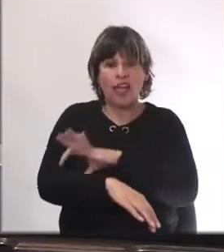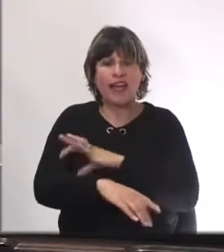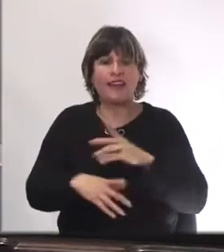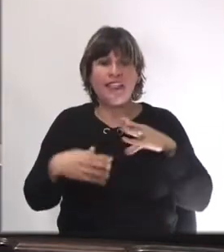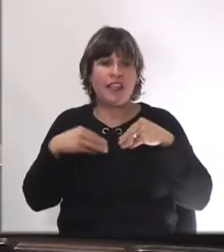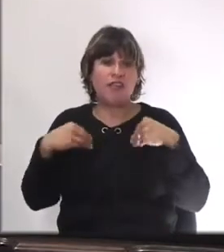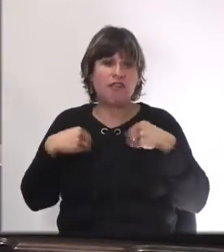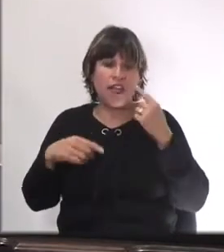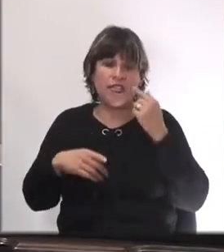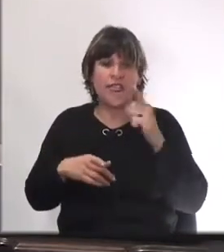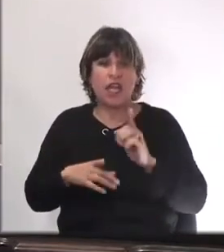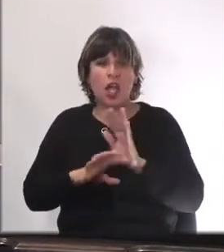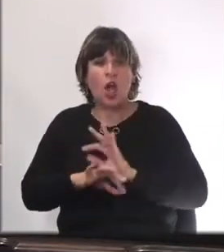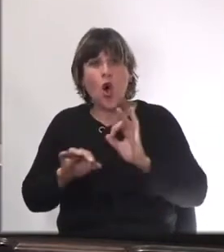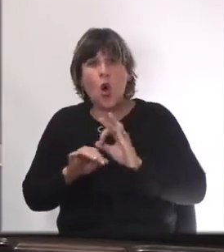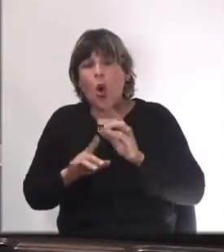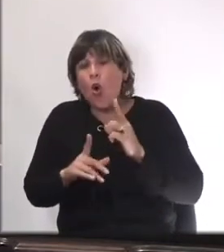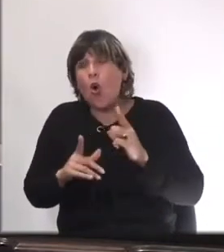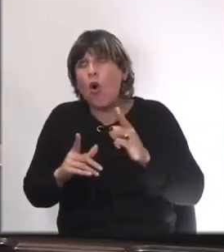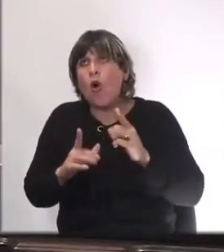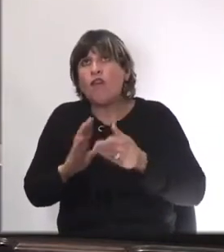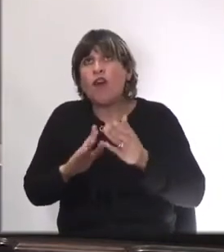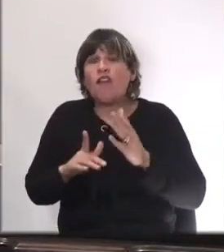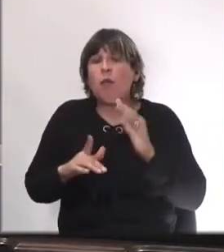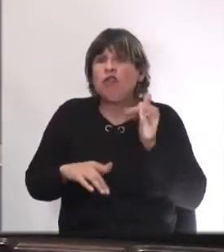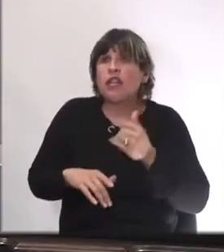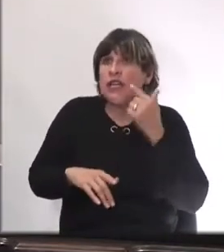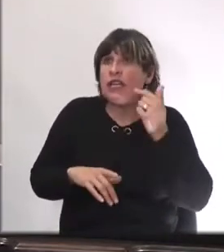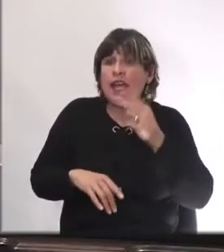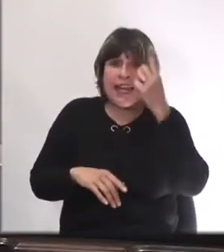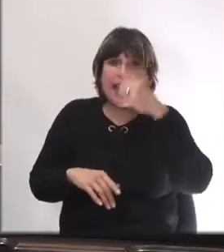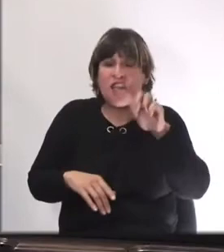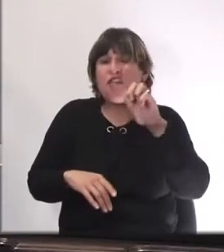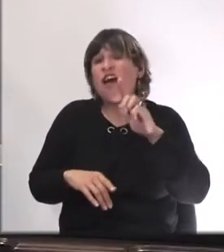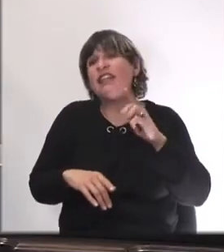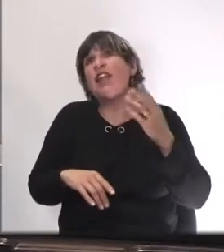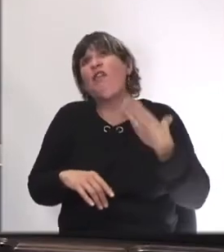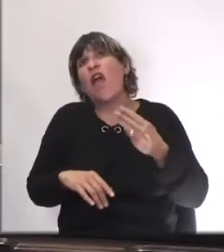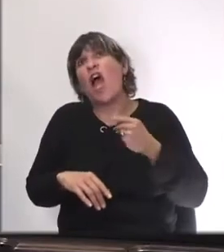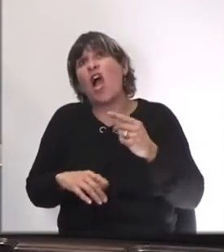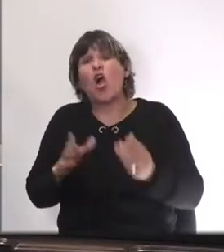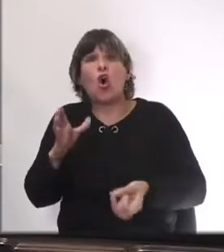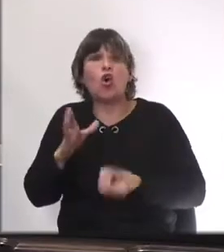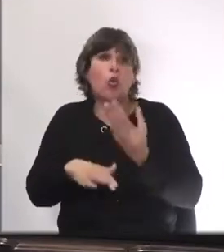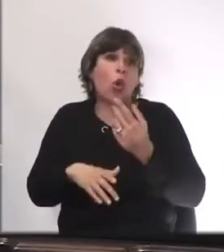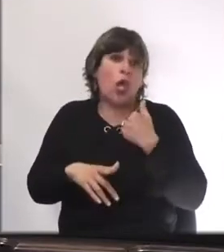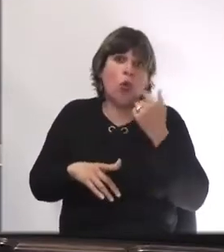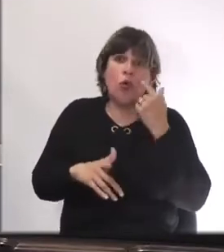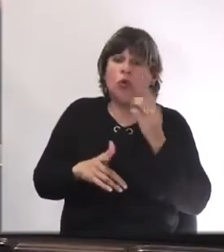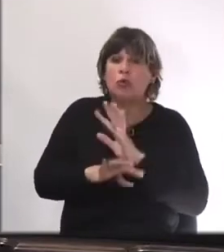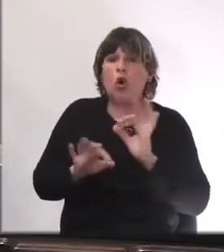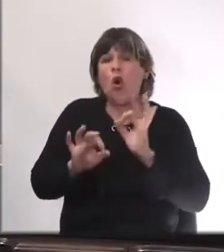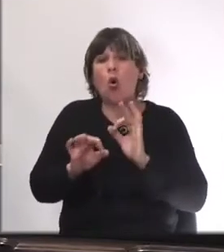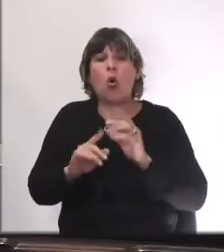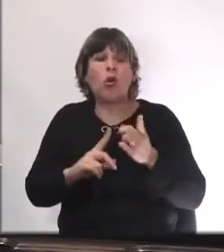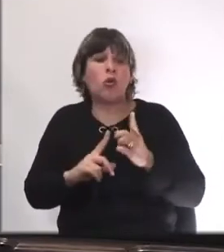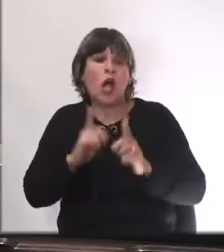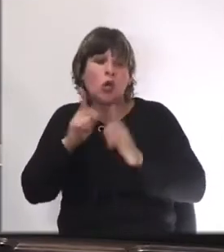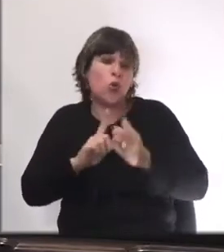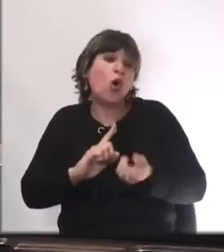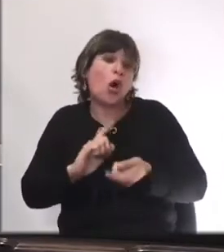tener elefantes blancos nuevos. Algunos son reubicaciones, y ahí más o